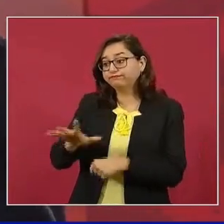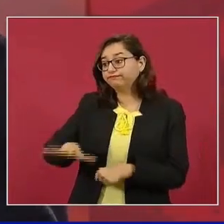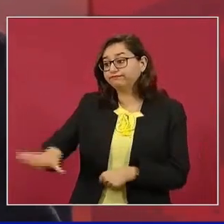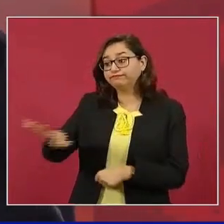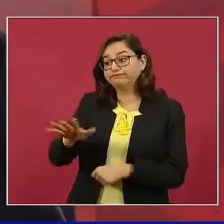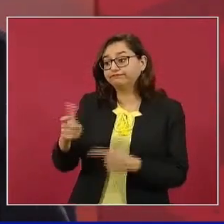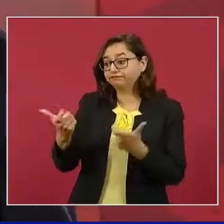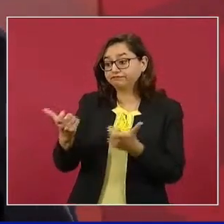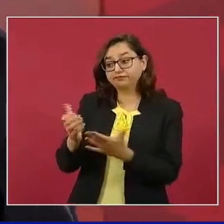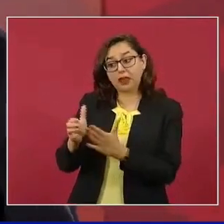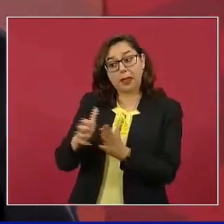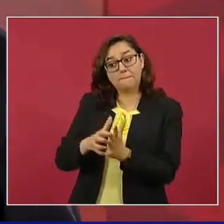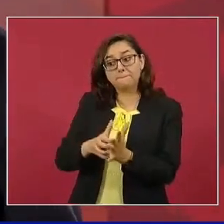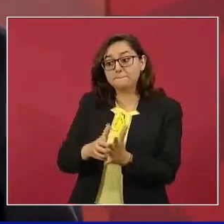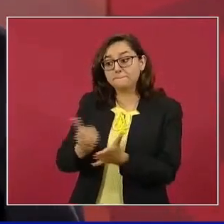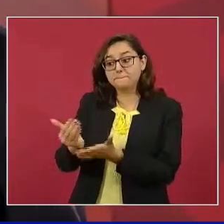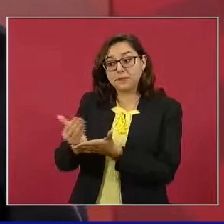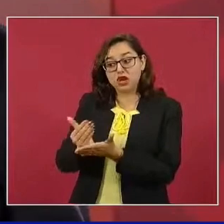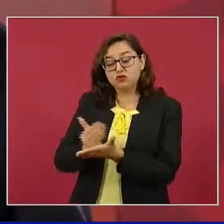cuando ellos